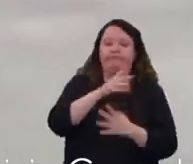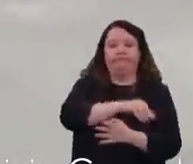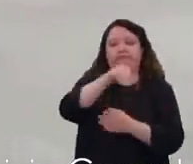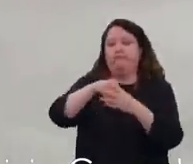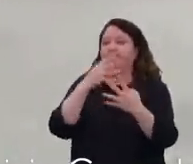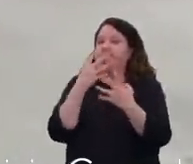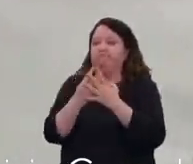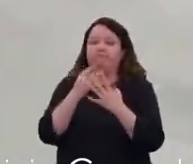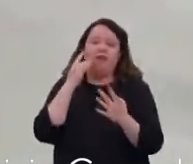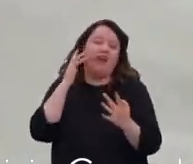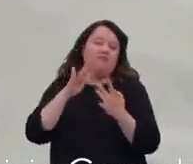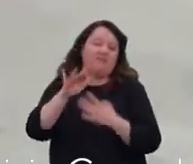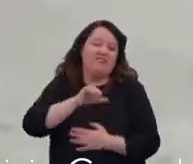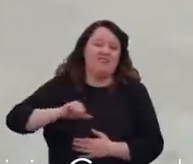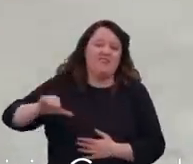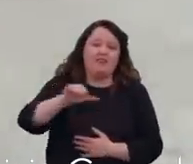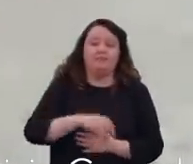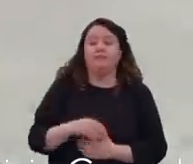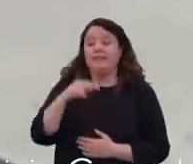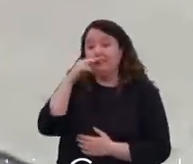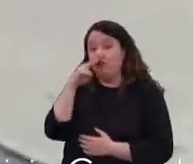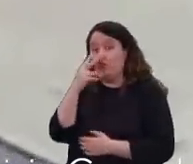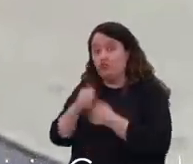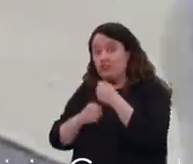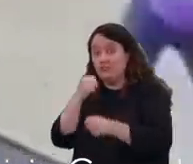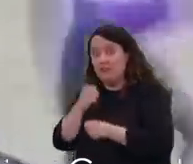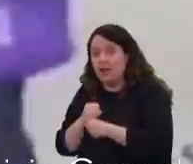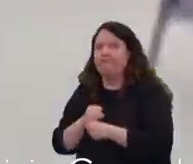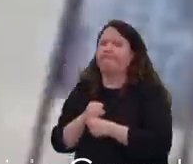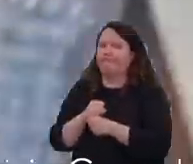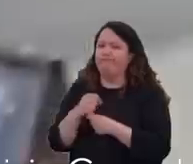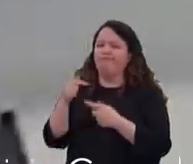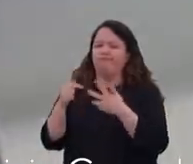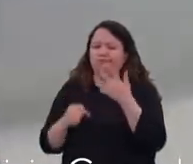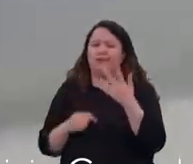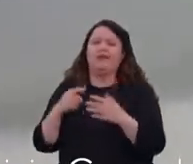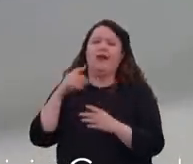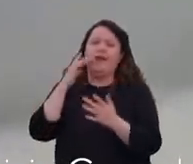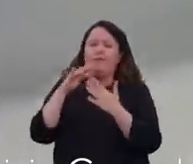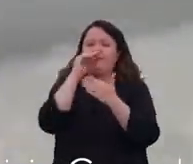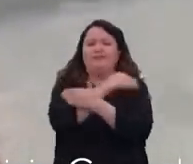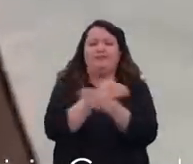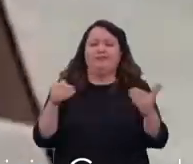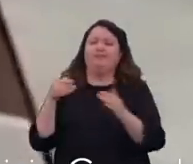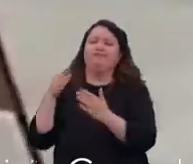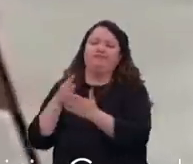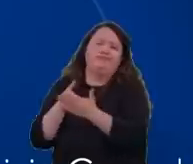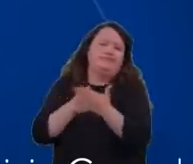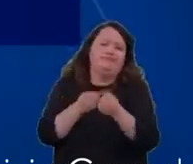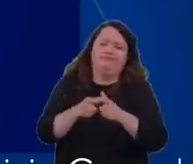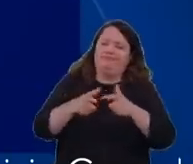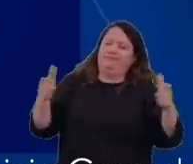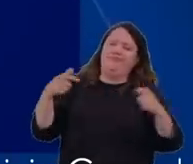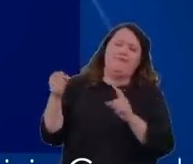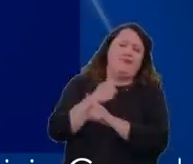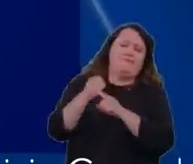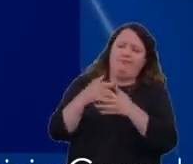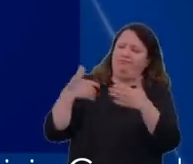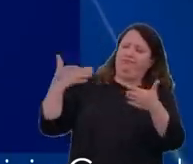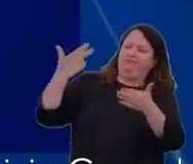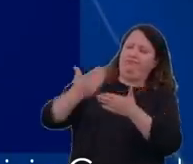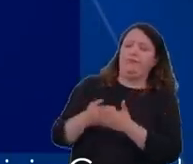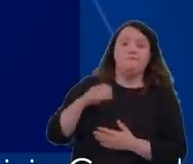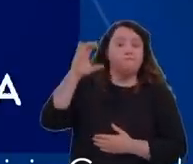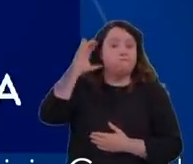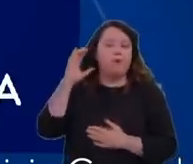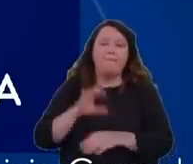en contra de la mujer. La muerte de este niño de 2 años se suma a la larga lista de agresiones contra menores de edad registradas en el país. Según cifras de